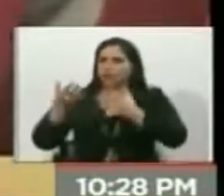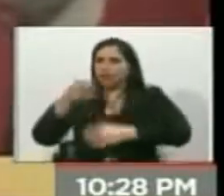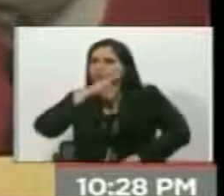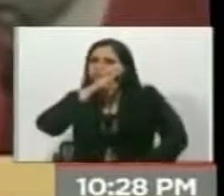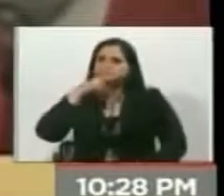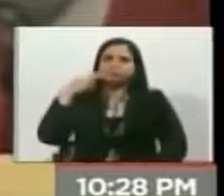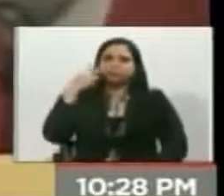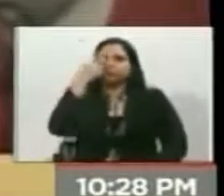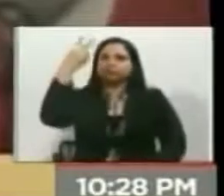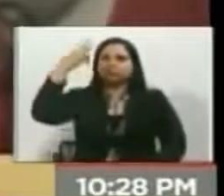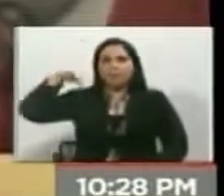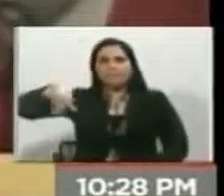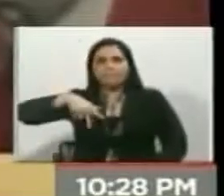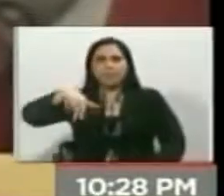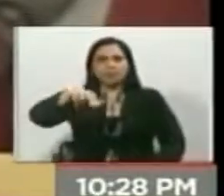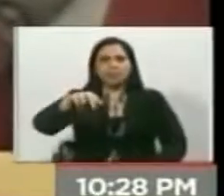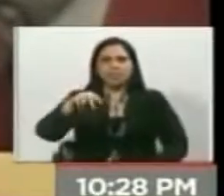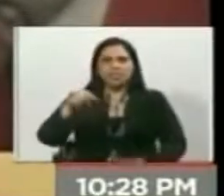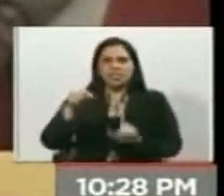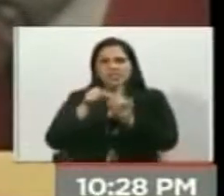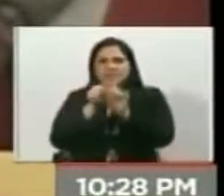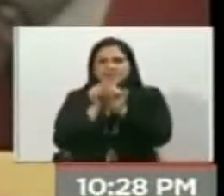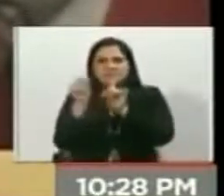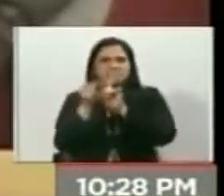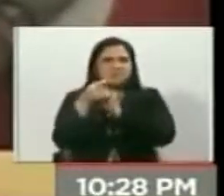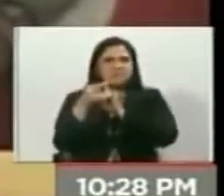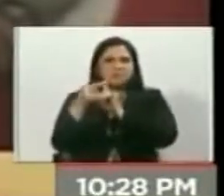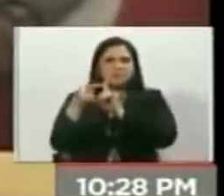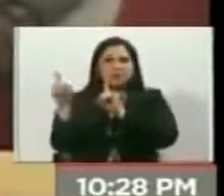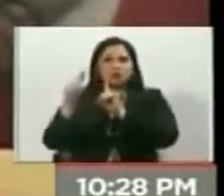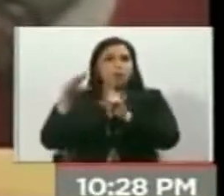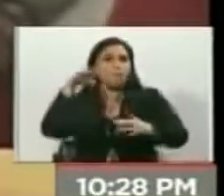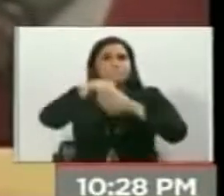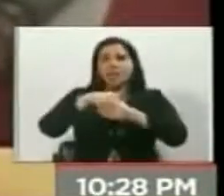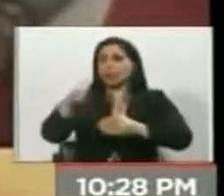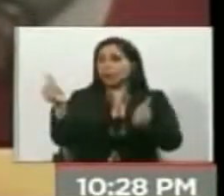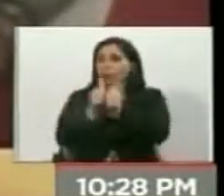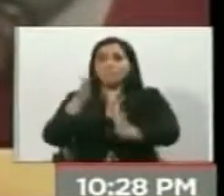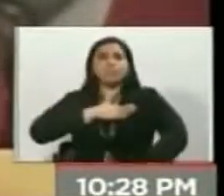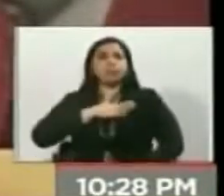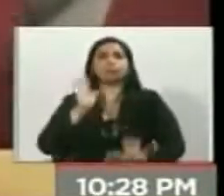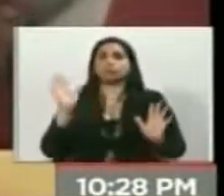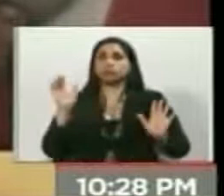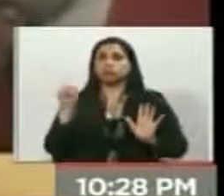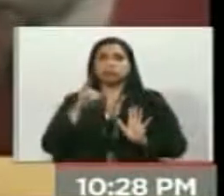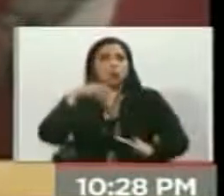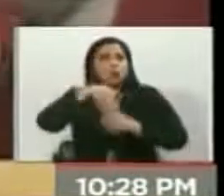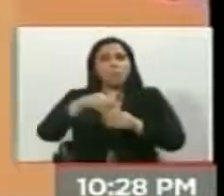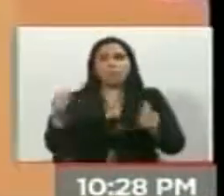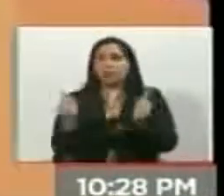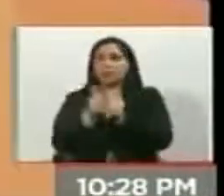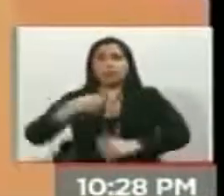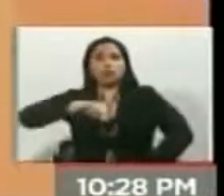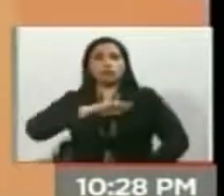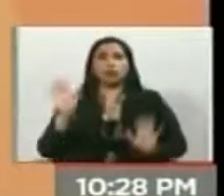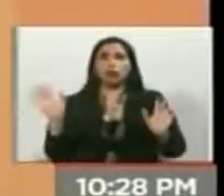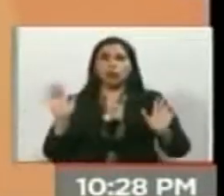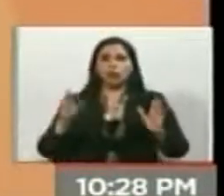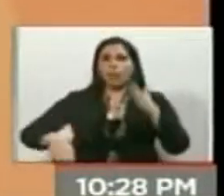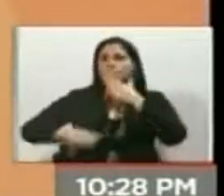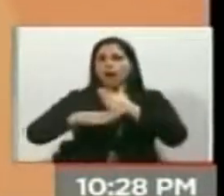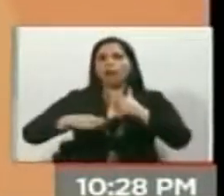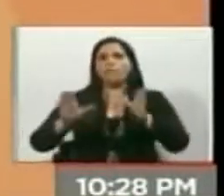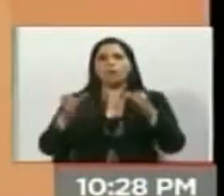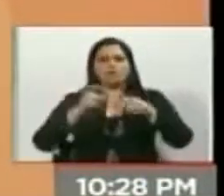pasa y espino al que me menea. Que no se metan conmigo, que no se metan con nosotros, y vamos a